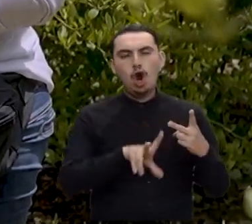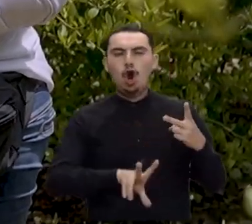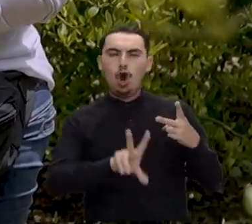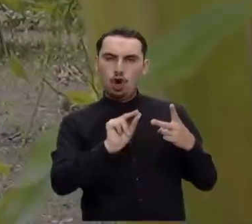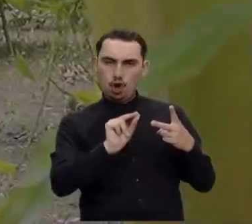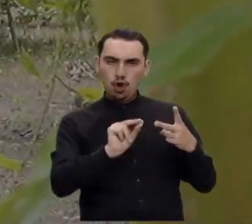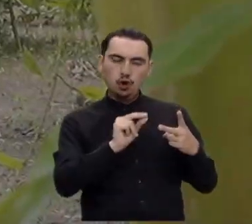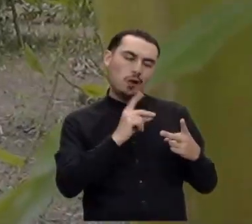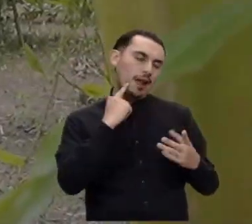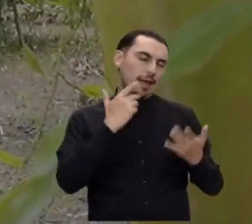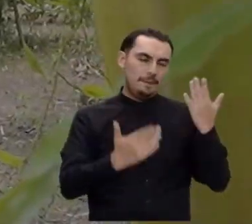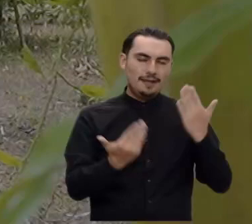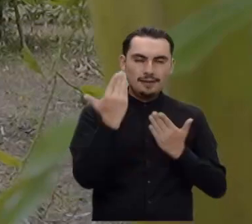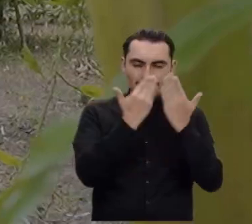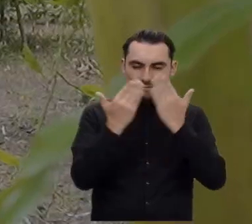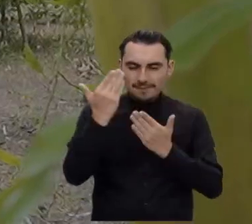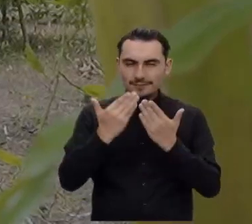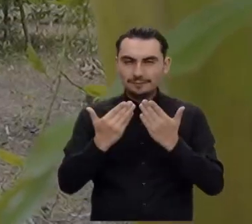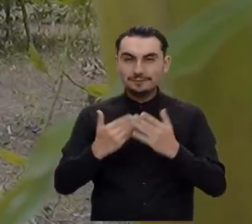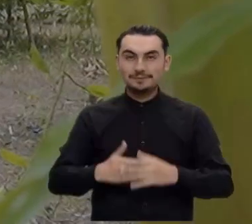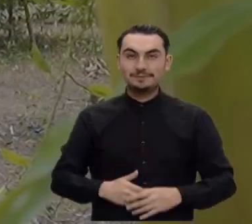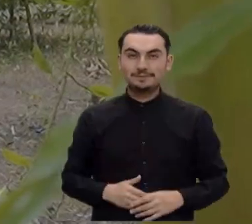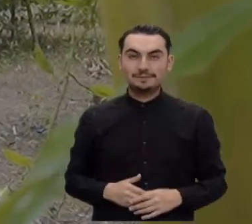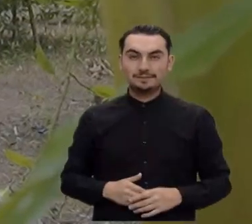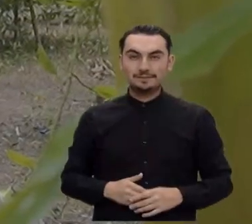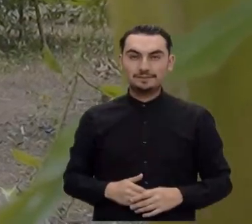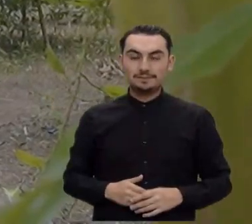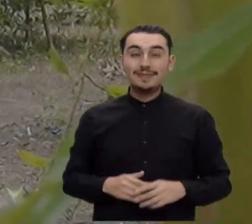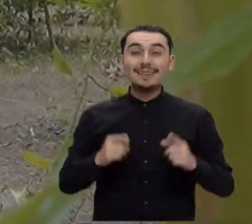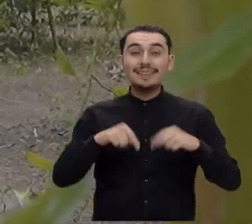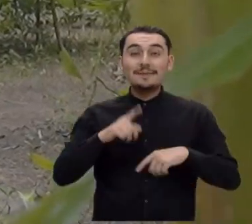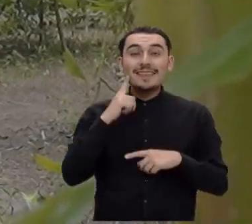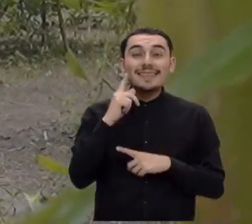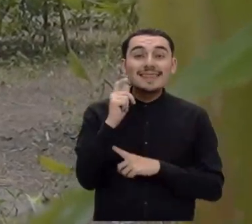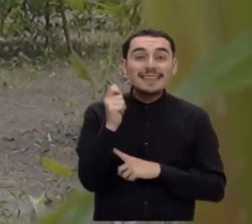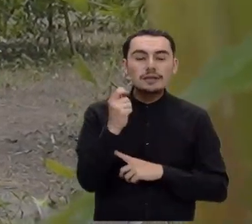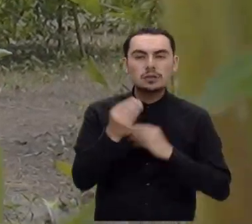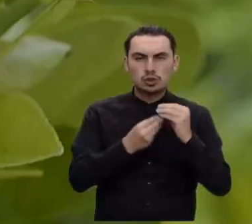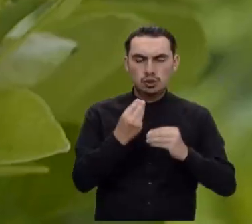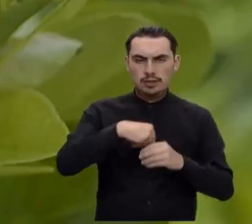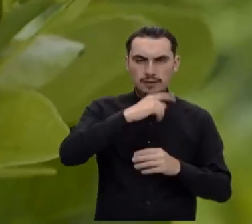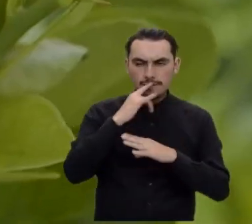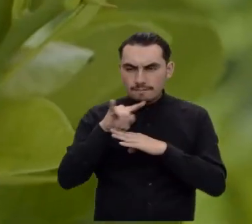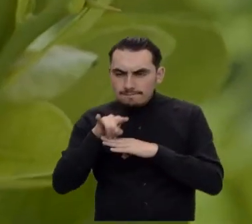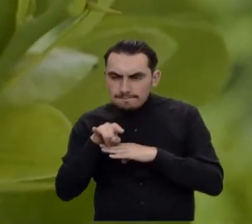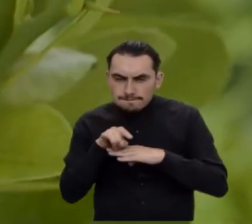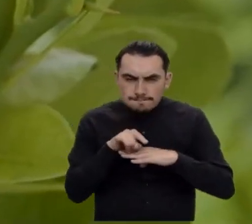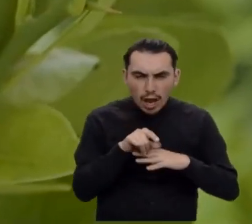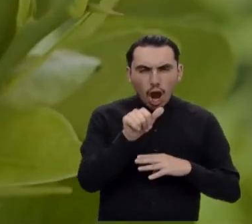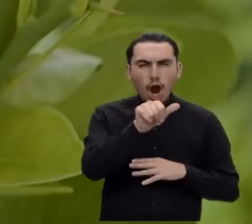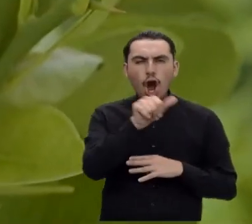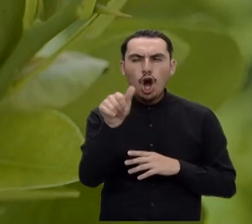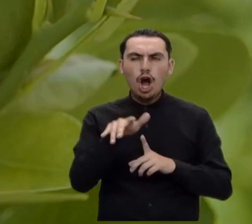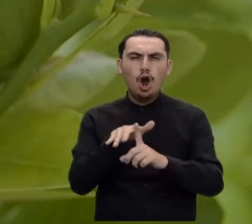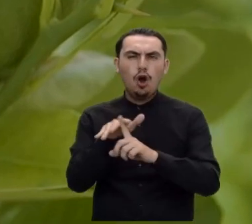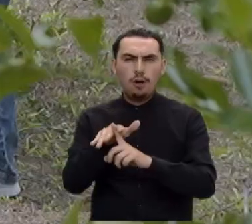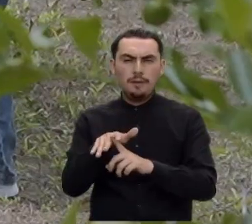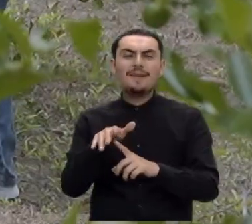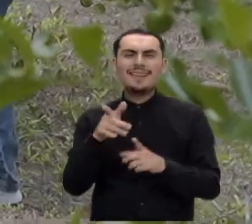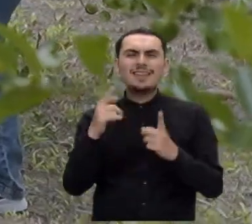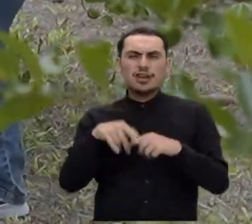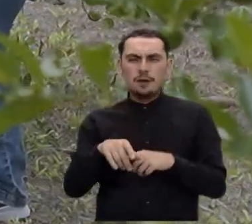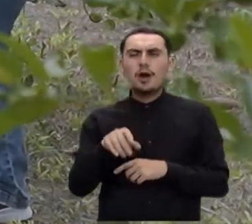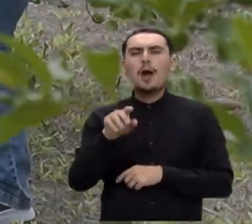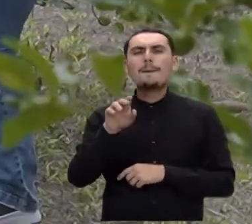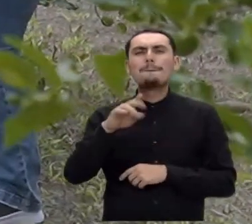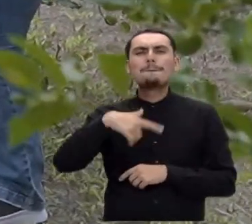digestivo presencia de la enfermedad. Ajá. ¿Sí? También en cítricos el instituto monitorea otras plagas, como es